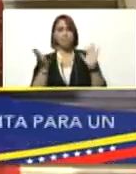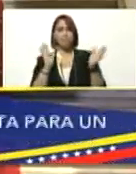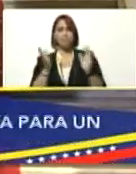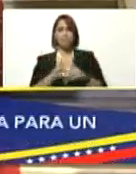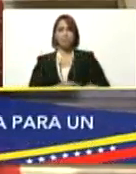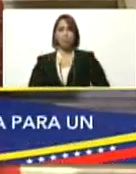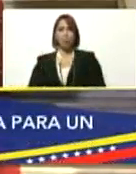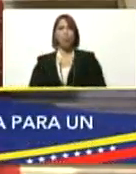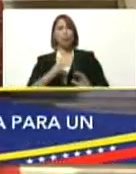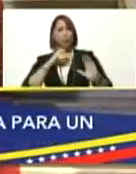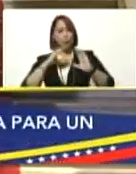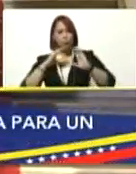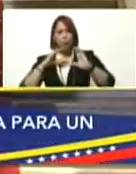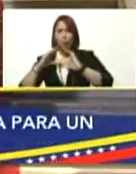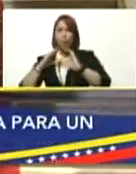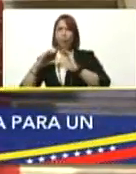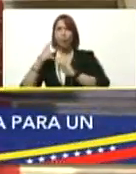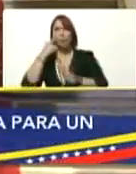conversar.